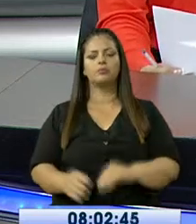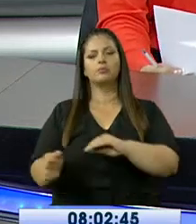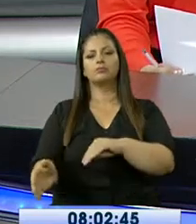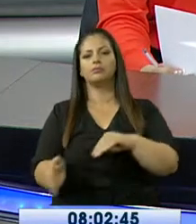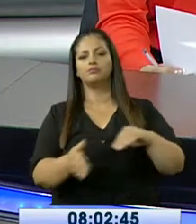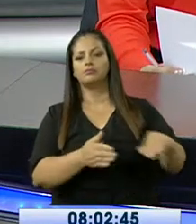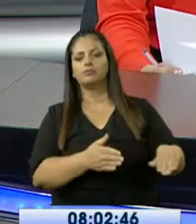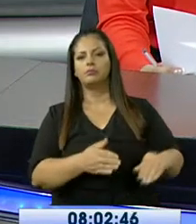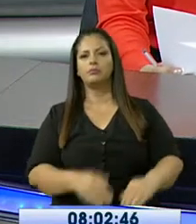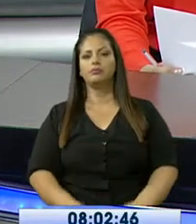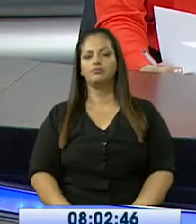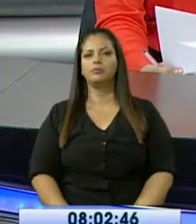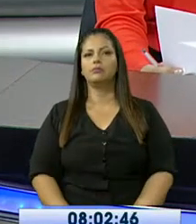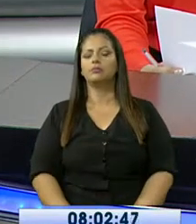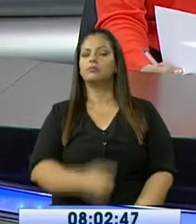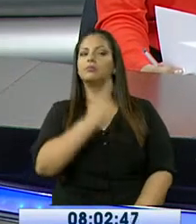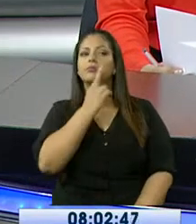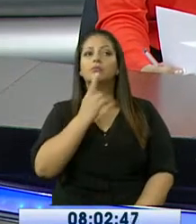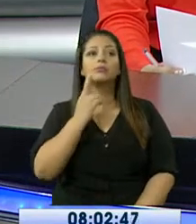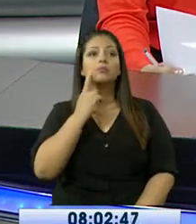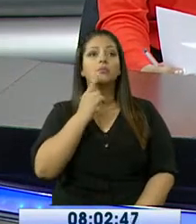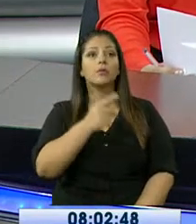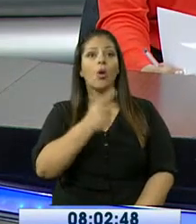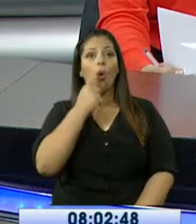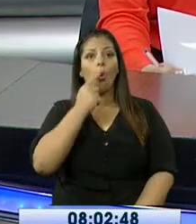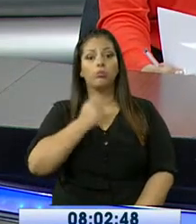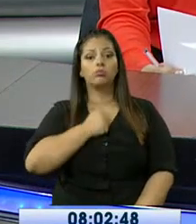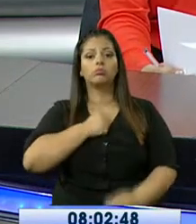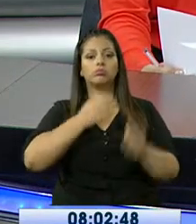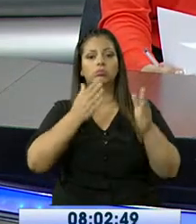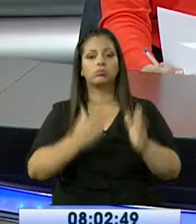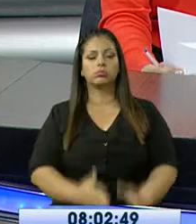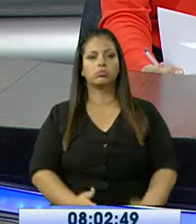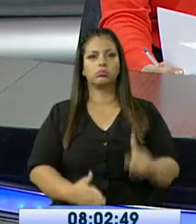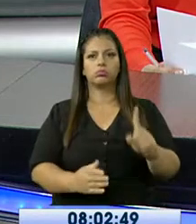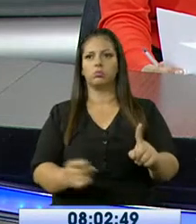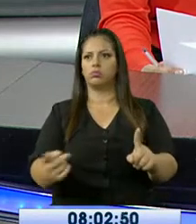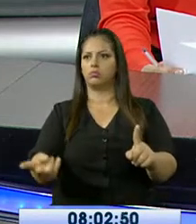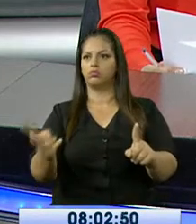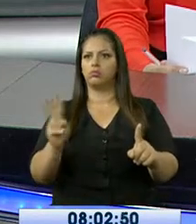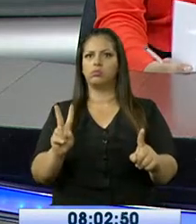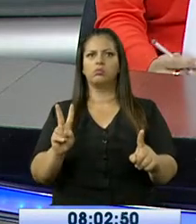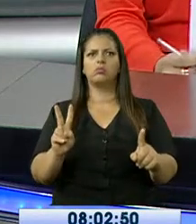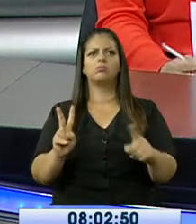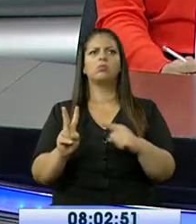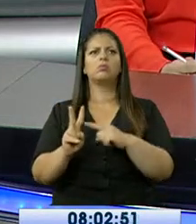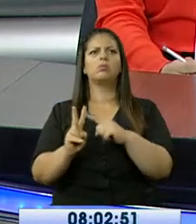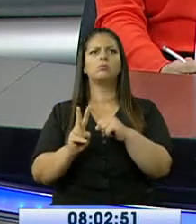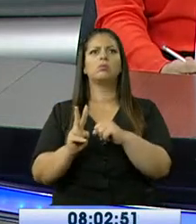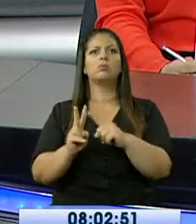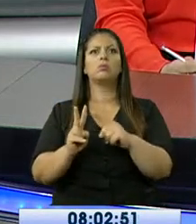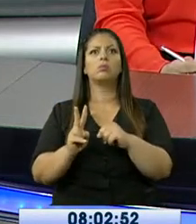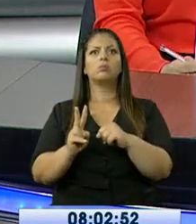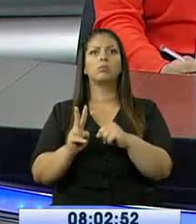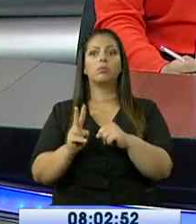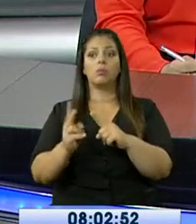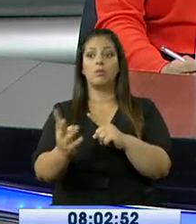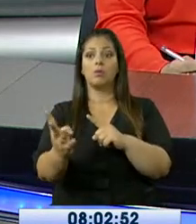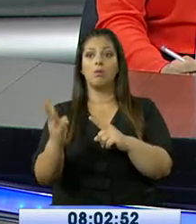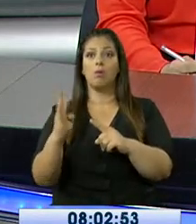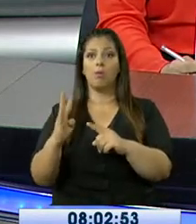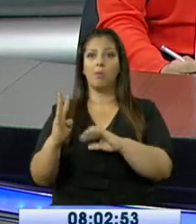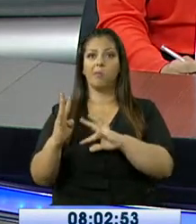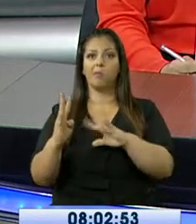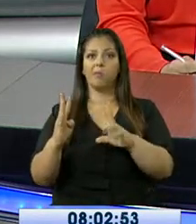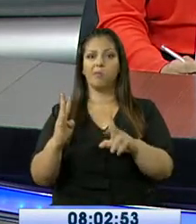El propietario de un restaurante resultó golpeado al enfrentarse contra dos de cuatro presuntos